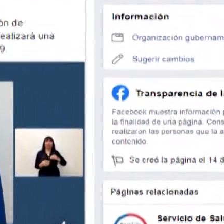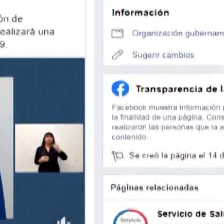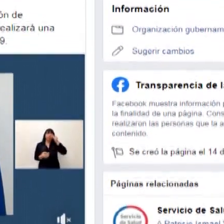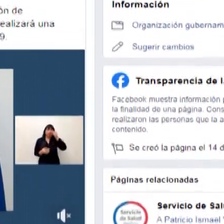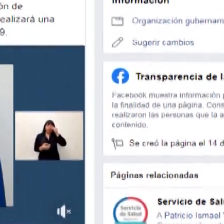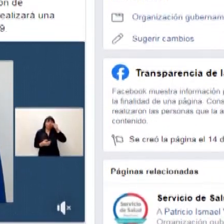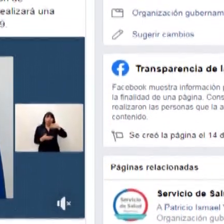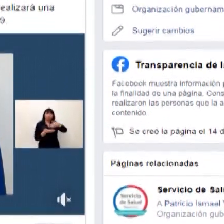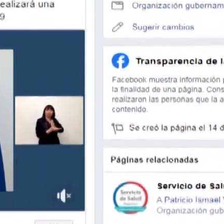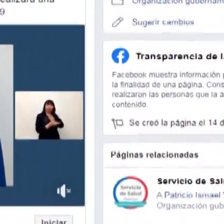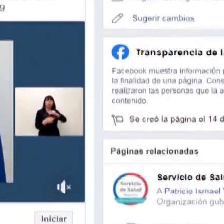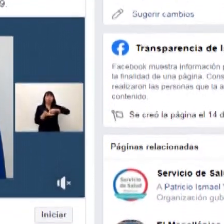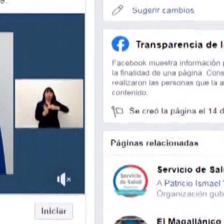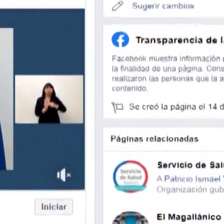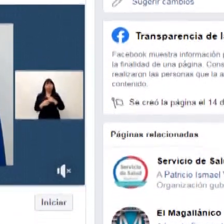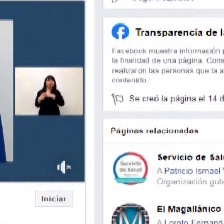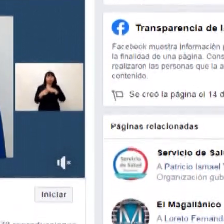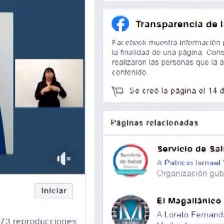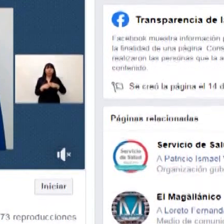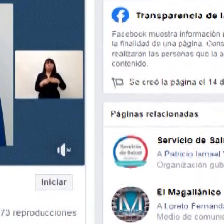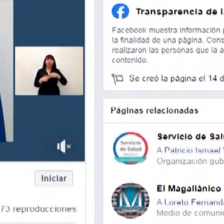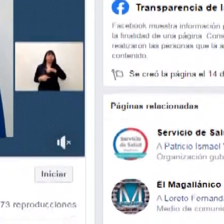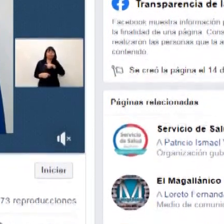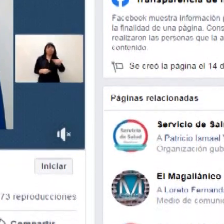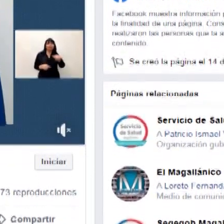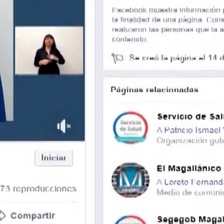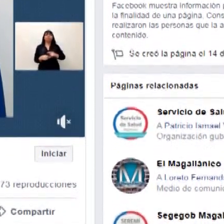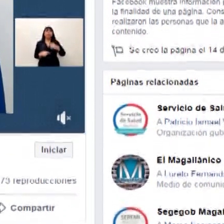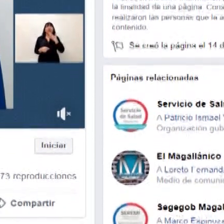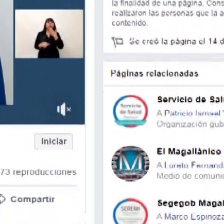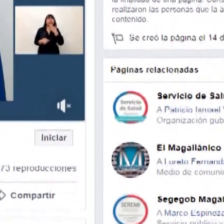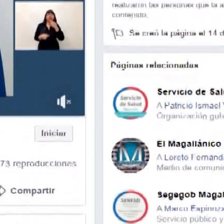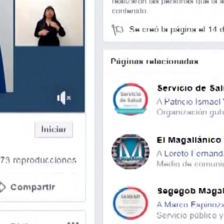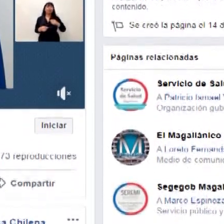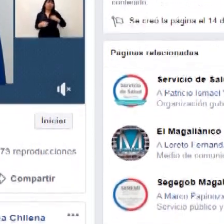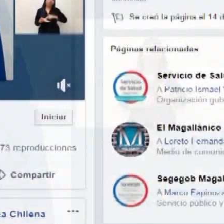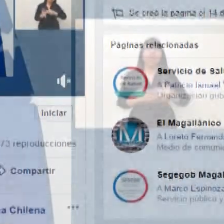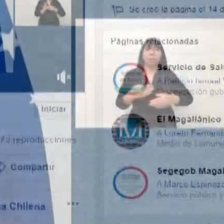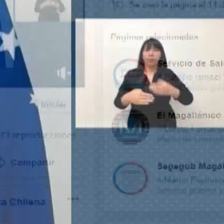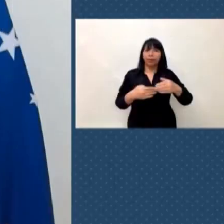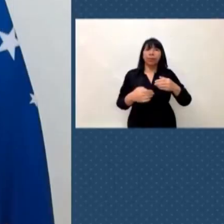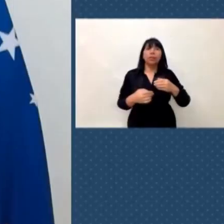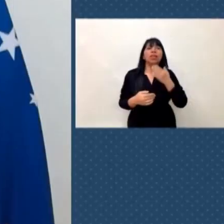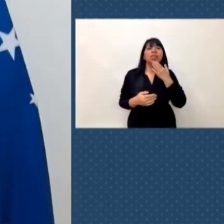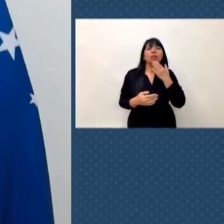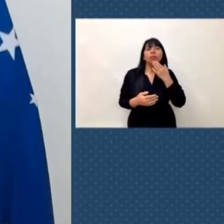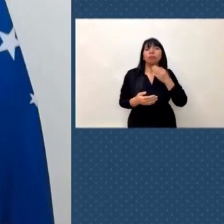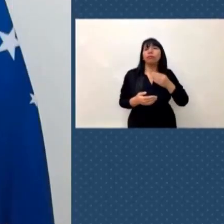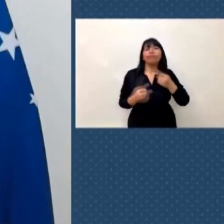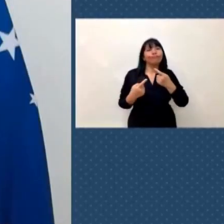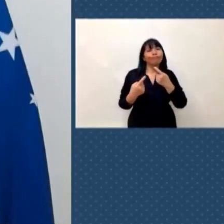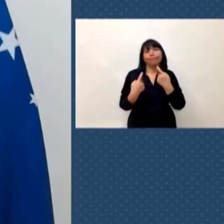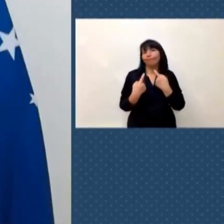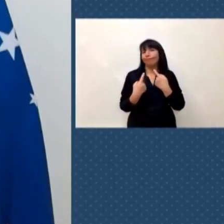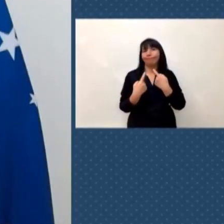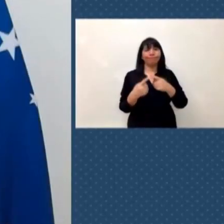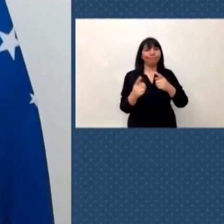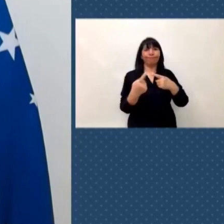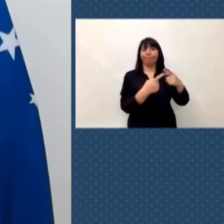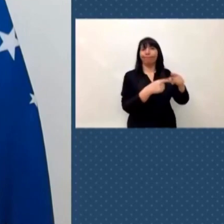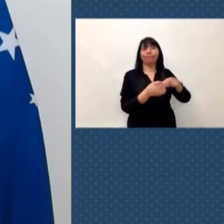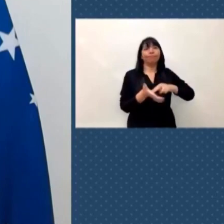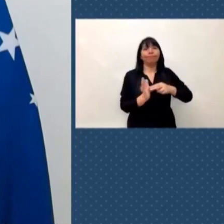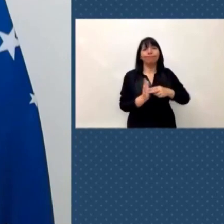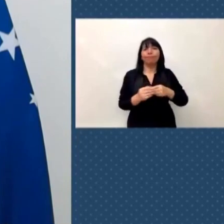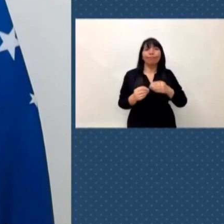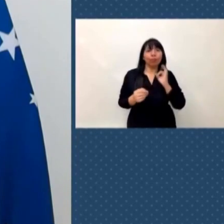el año pasado. El informe está disponible en esa plataforma para quien lo desee ver. Fue una cuenta a distancia, condicionada